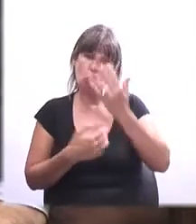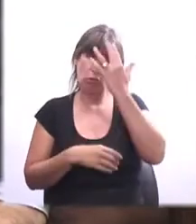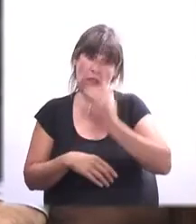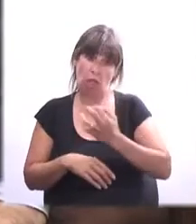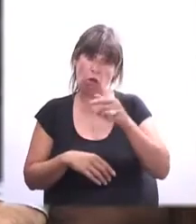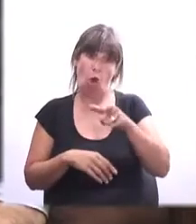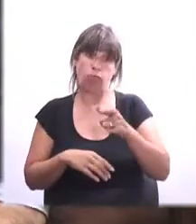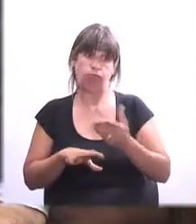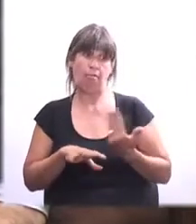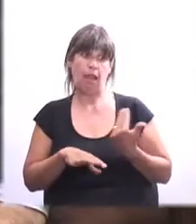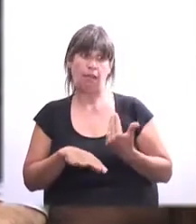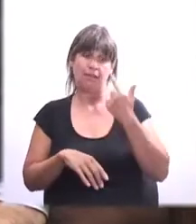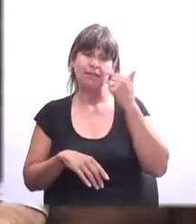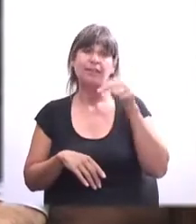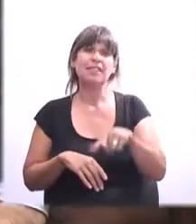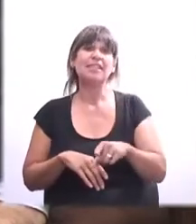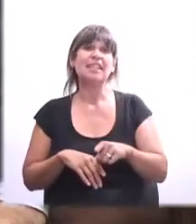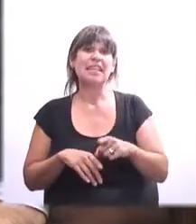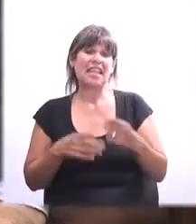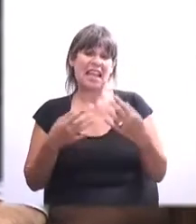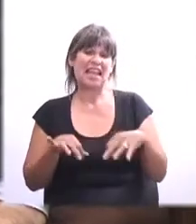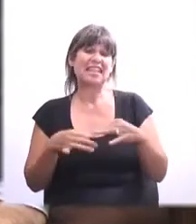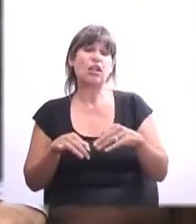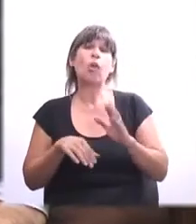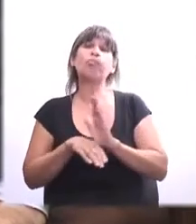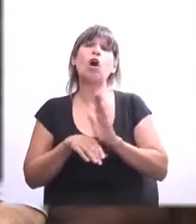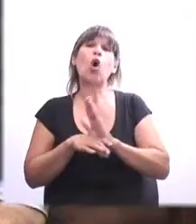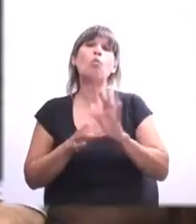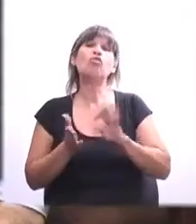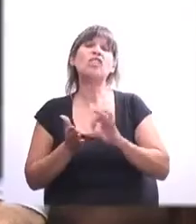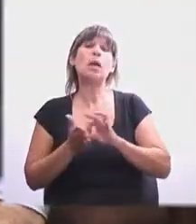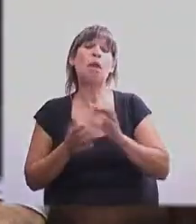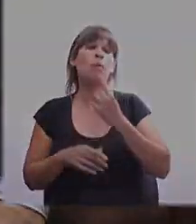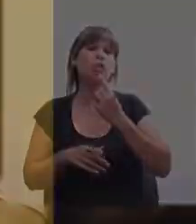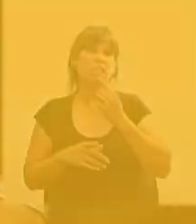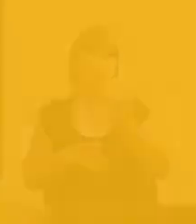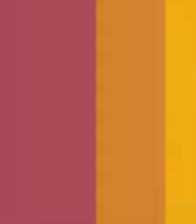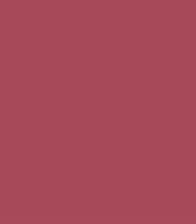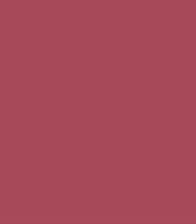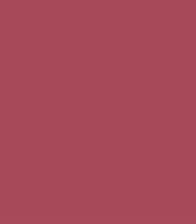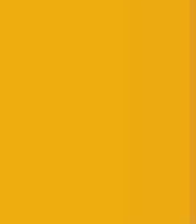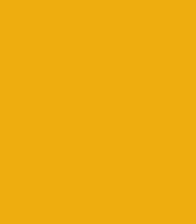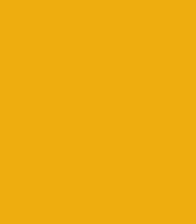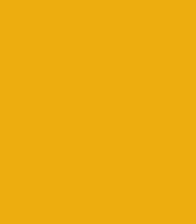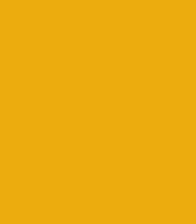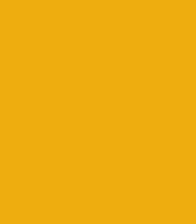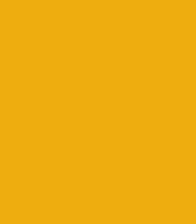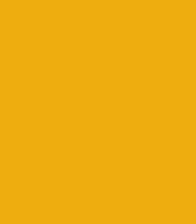serio detrás, y las garantías como sistema político las tenemos que dar. Muchas gracias, presidente.